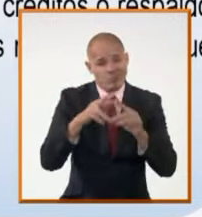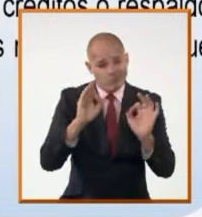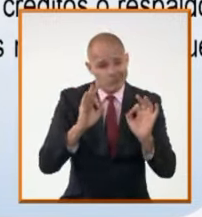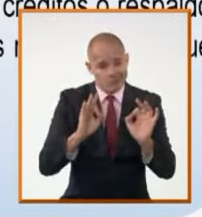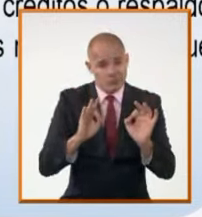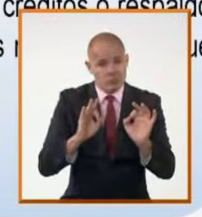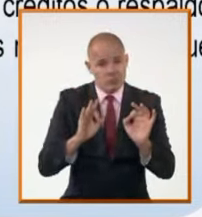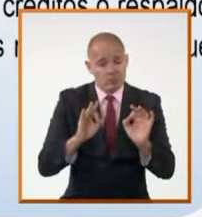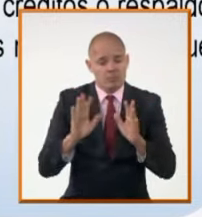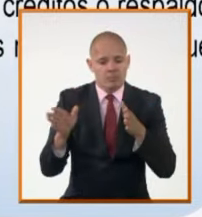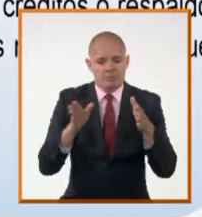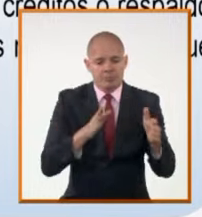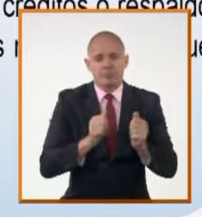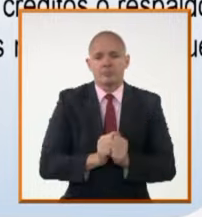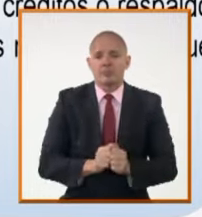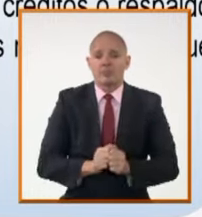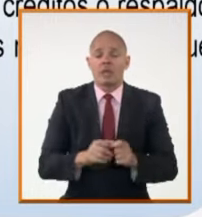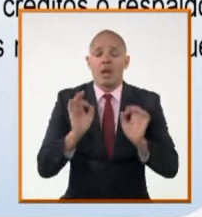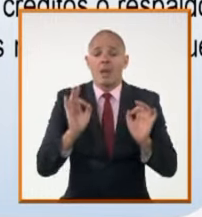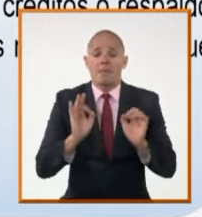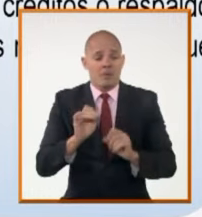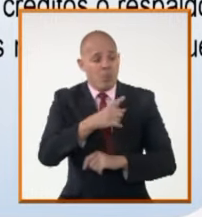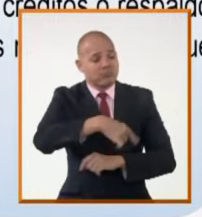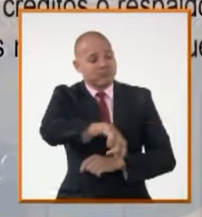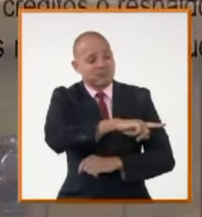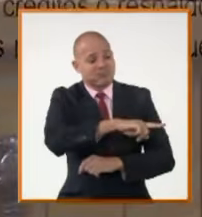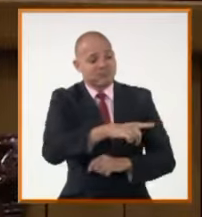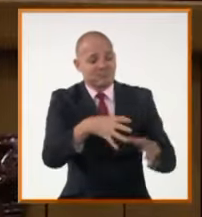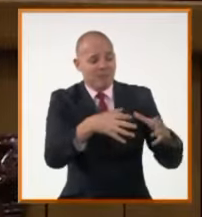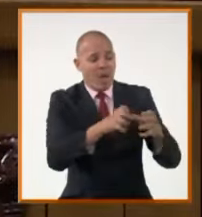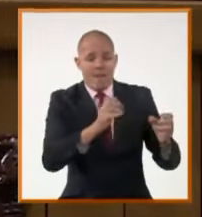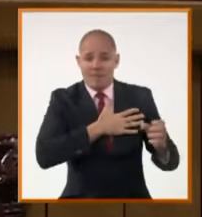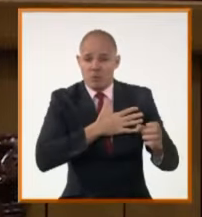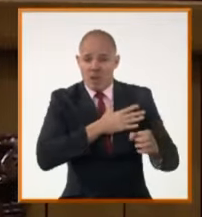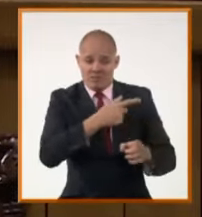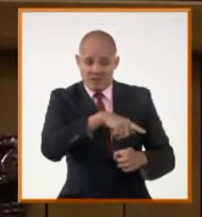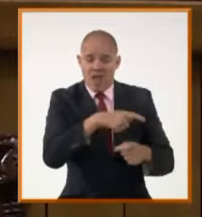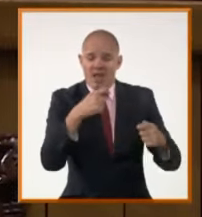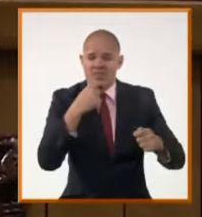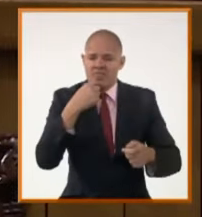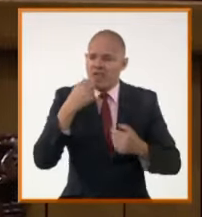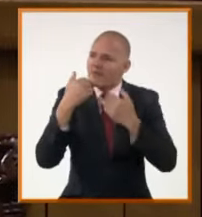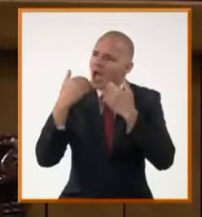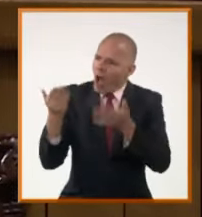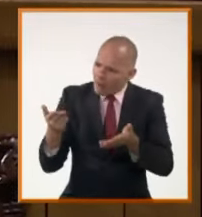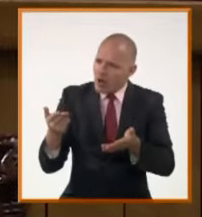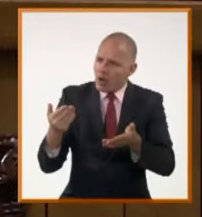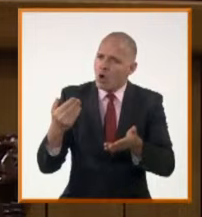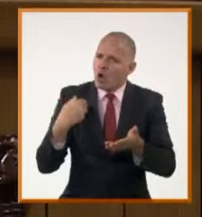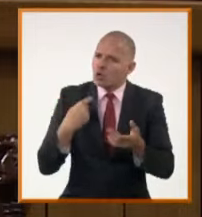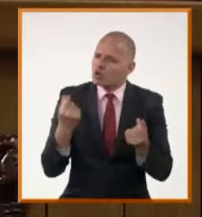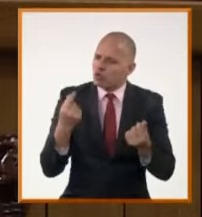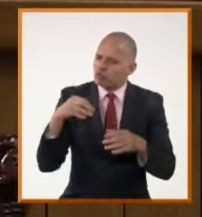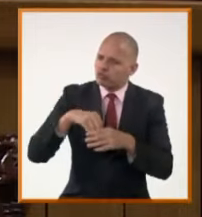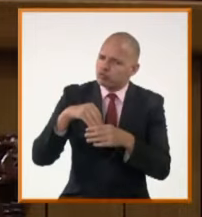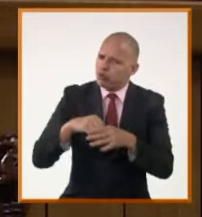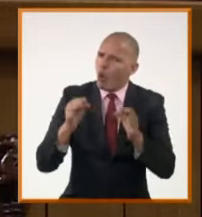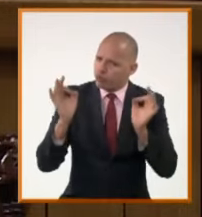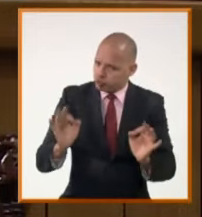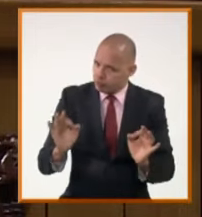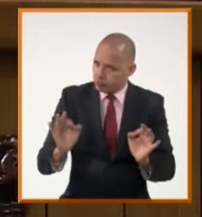y declarar los fondos reales. Nosotros somos un país que estamos en una lista